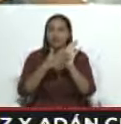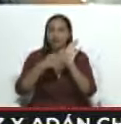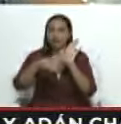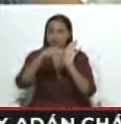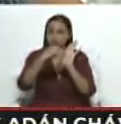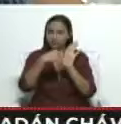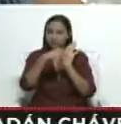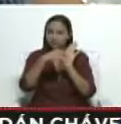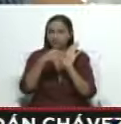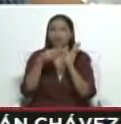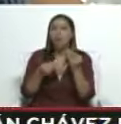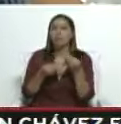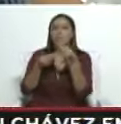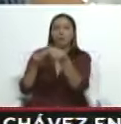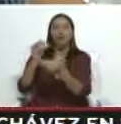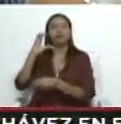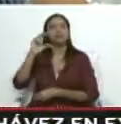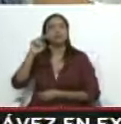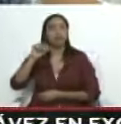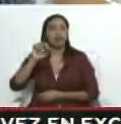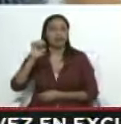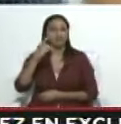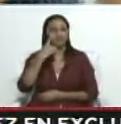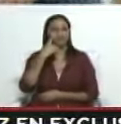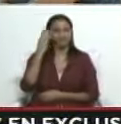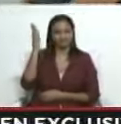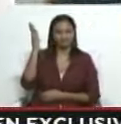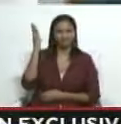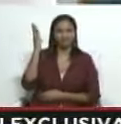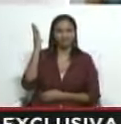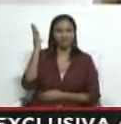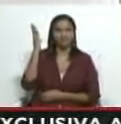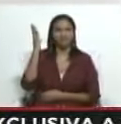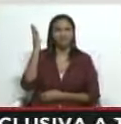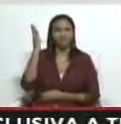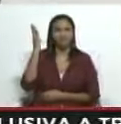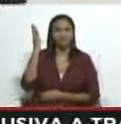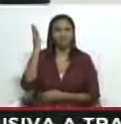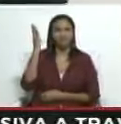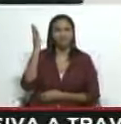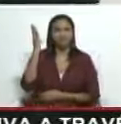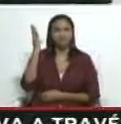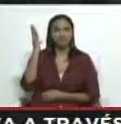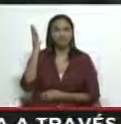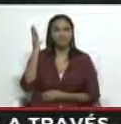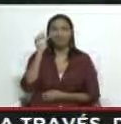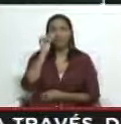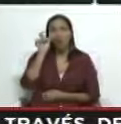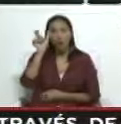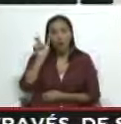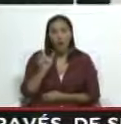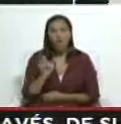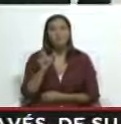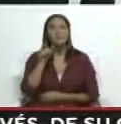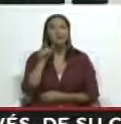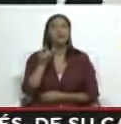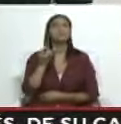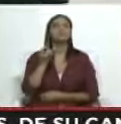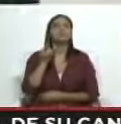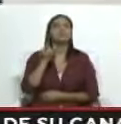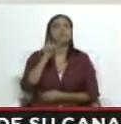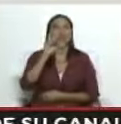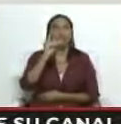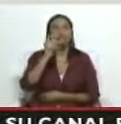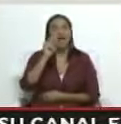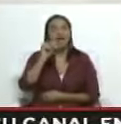las imágenes al autorizado de la organización con fines políticos Voluntad Popular Activista, quien en este momento